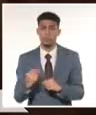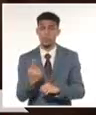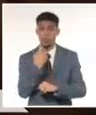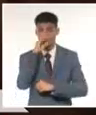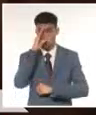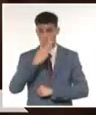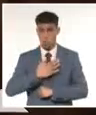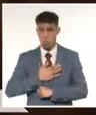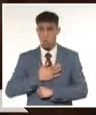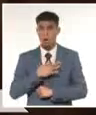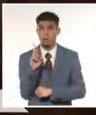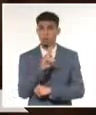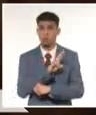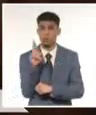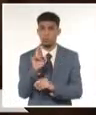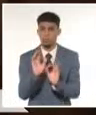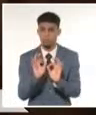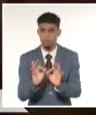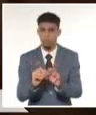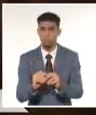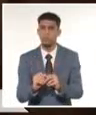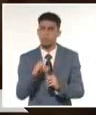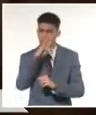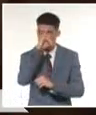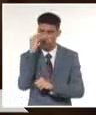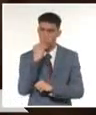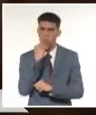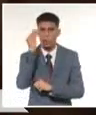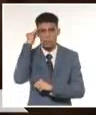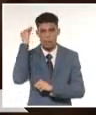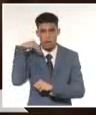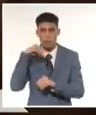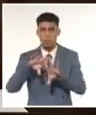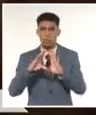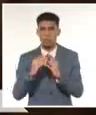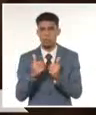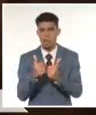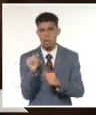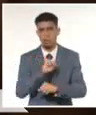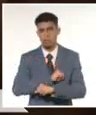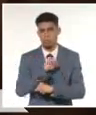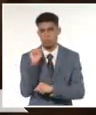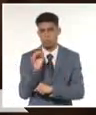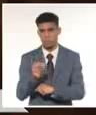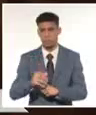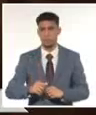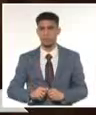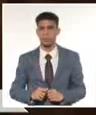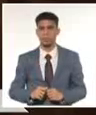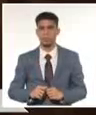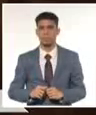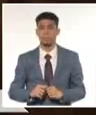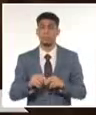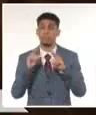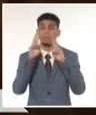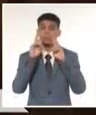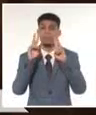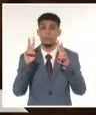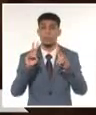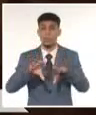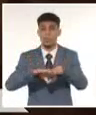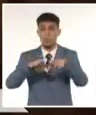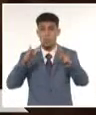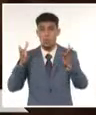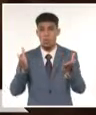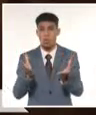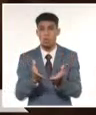es haber vencido la prueba y los aprendizajes que nos dejan. Estamos viviendo a escala global un